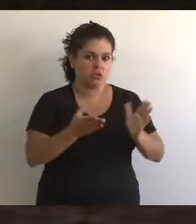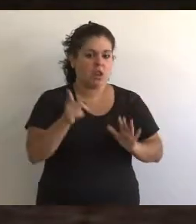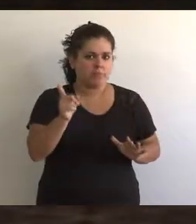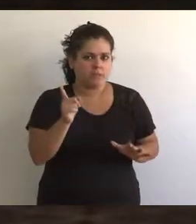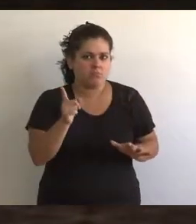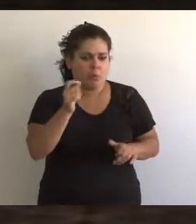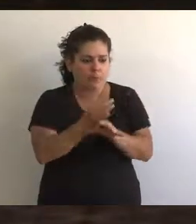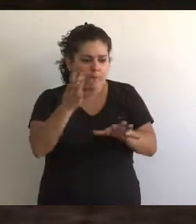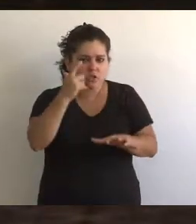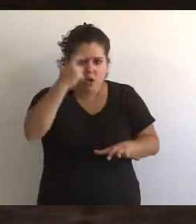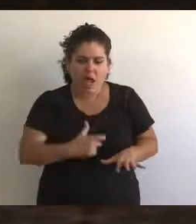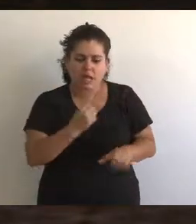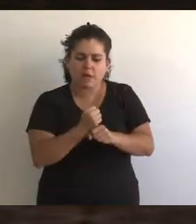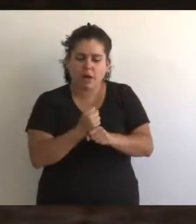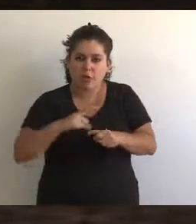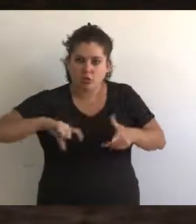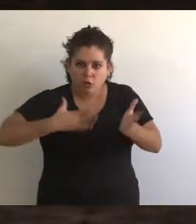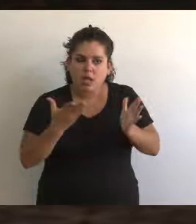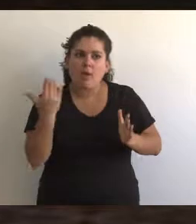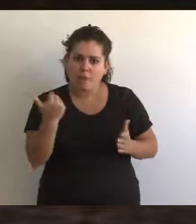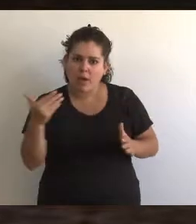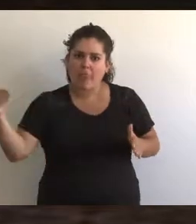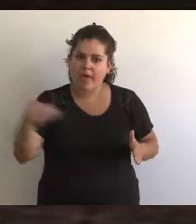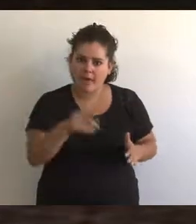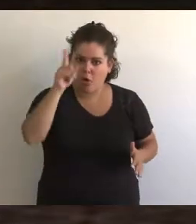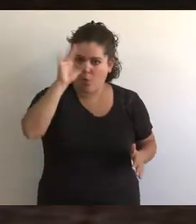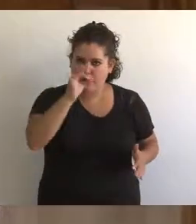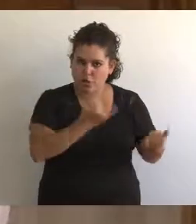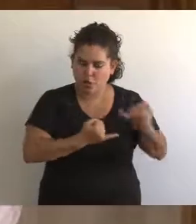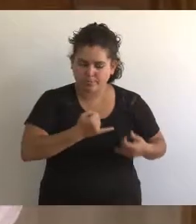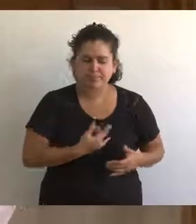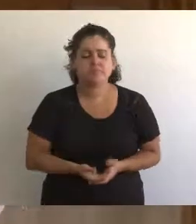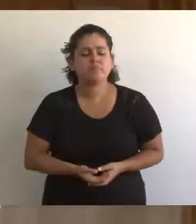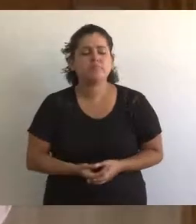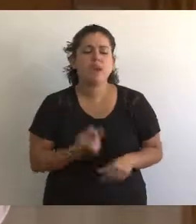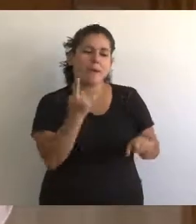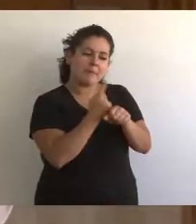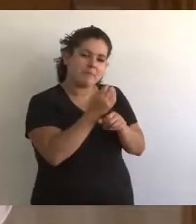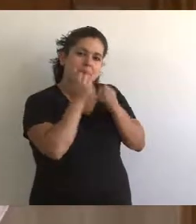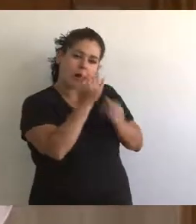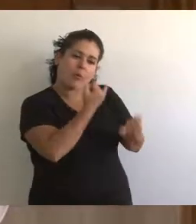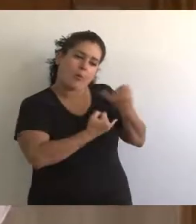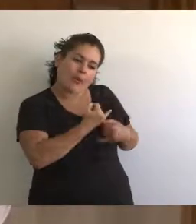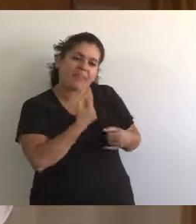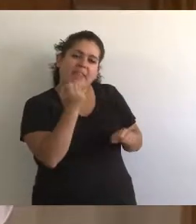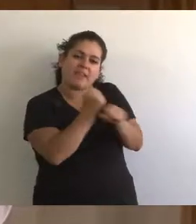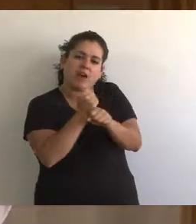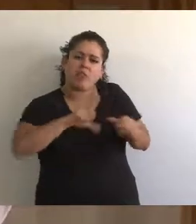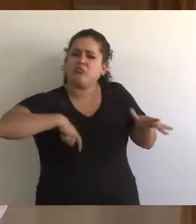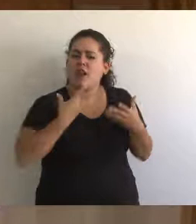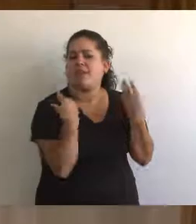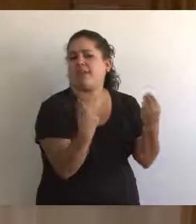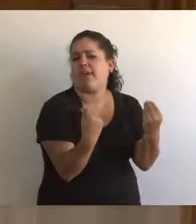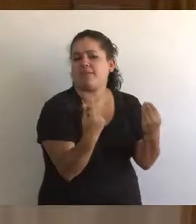quienes ejercen la formación de las trabajadoras sociales también puedan opinar. Andrea, ¿por qué no definimos primero qué es un trabajador social